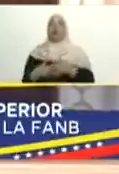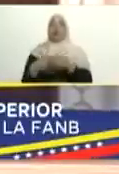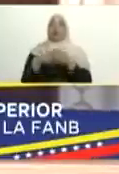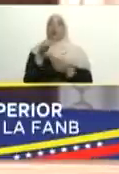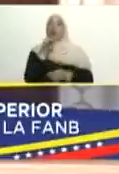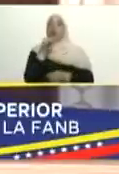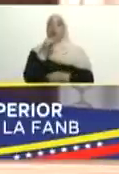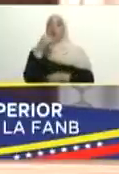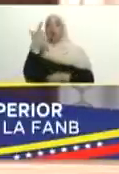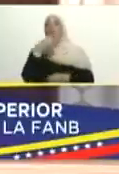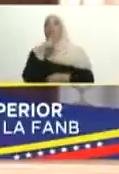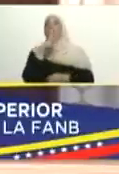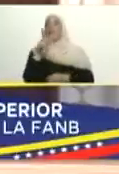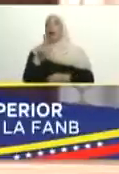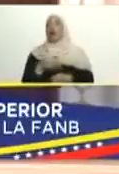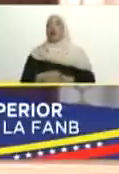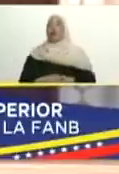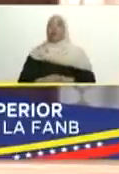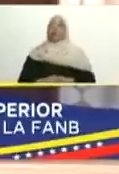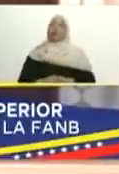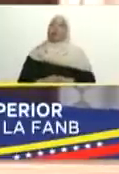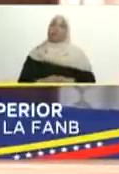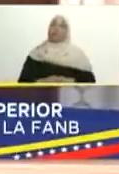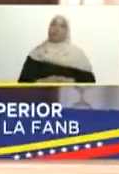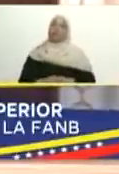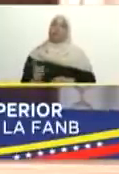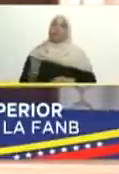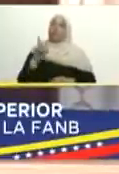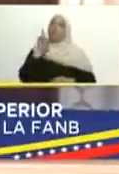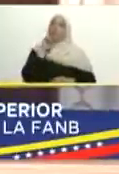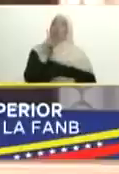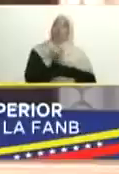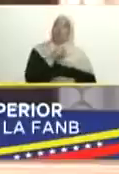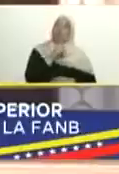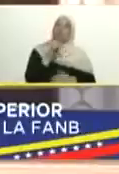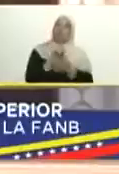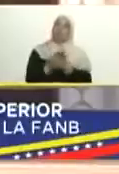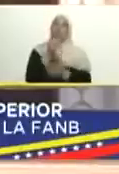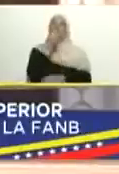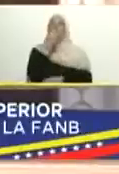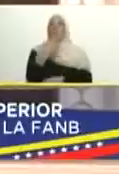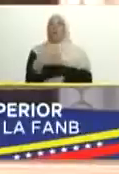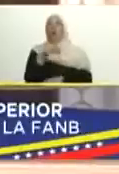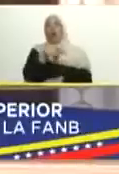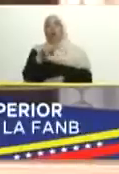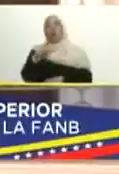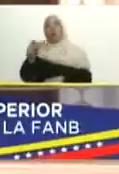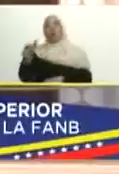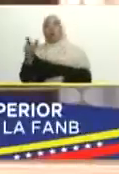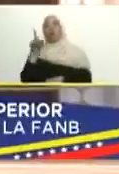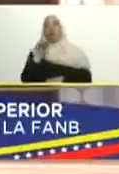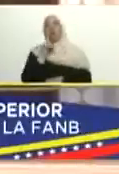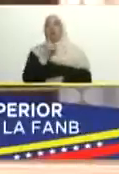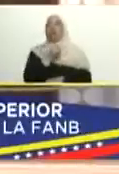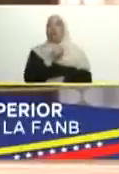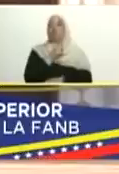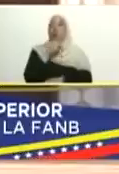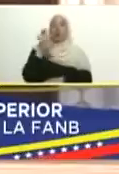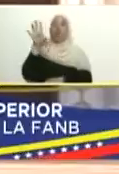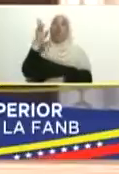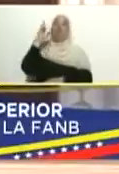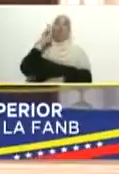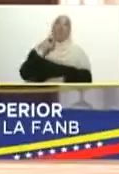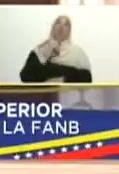esta perversidad, porque si un hombre ha habido bueno en este país, de corazón noble y grande, patriota y